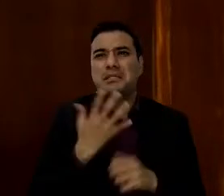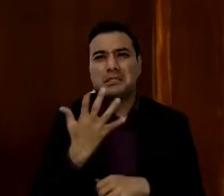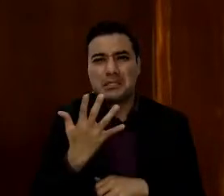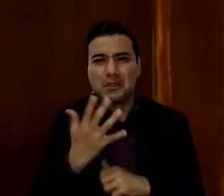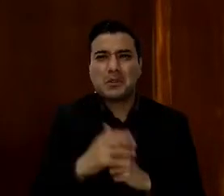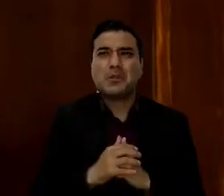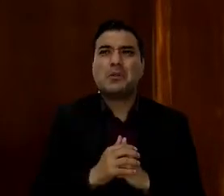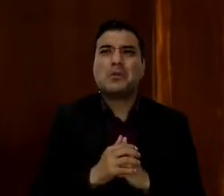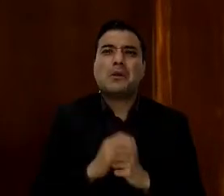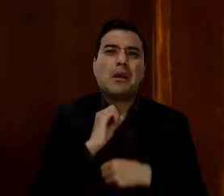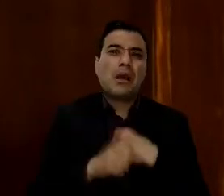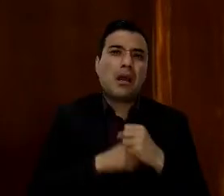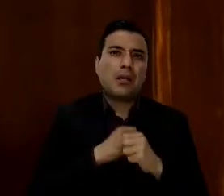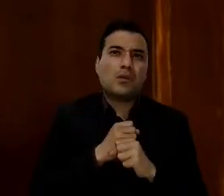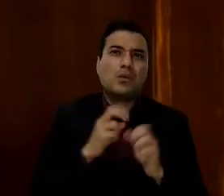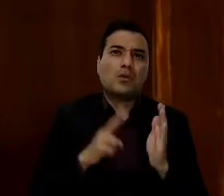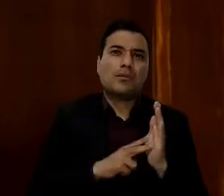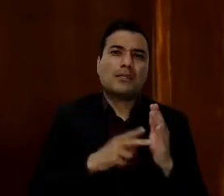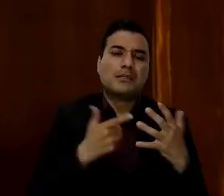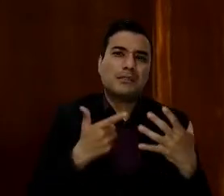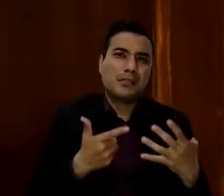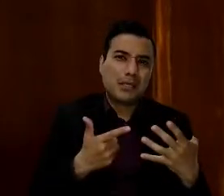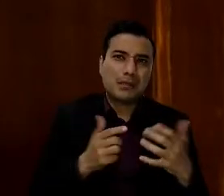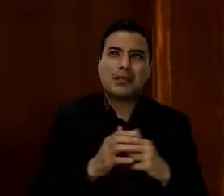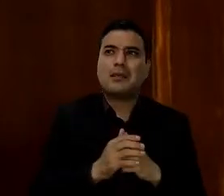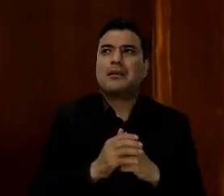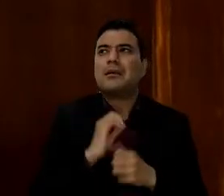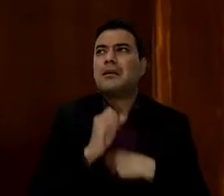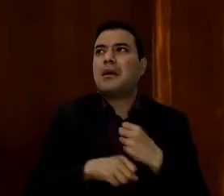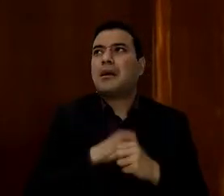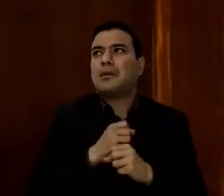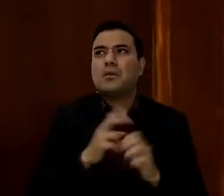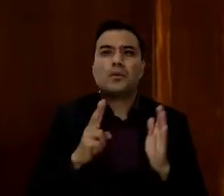2005-5, al año 2007-4,